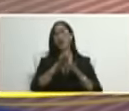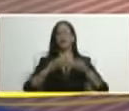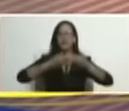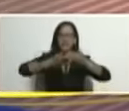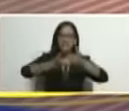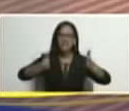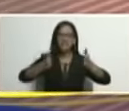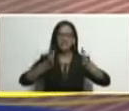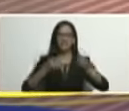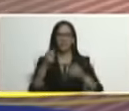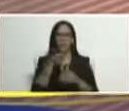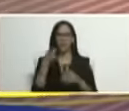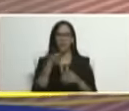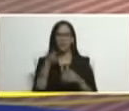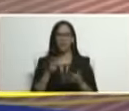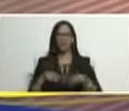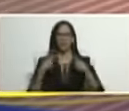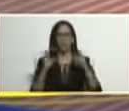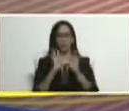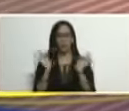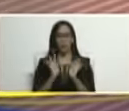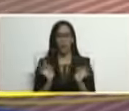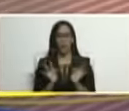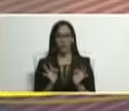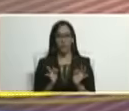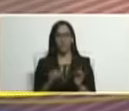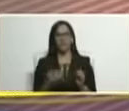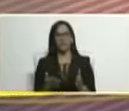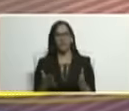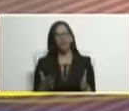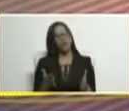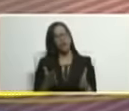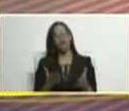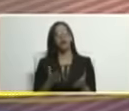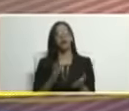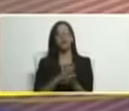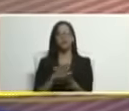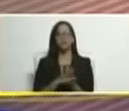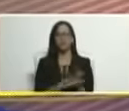ir buscando un nuevo modelo que lograra la estabilidad,